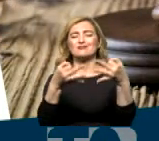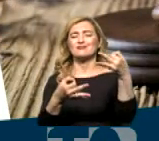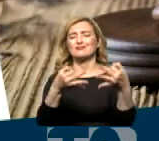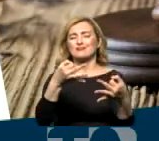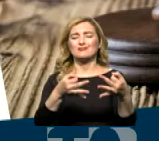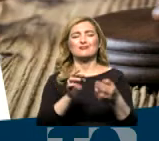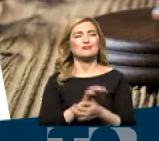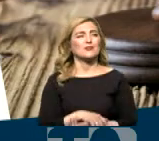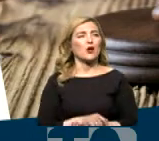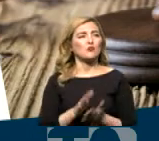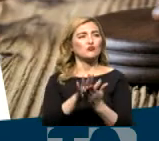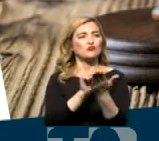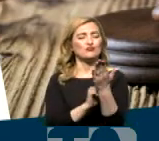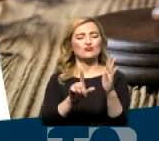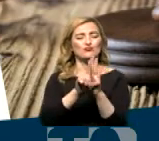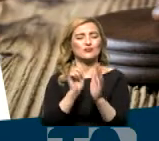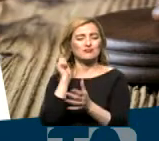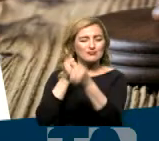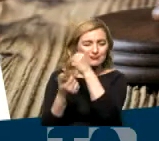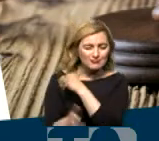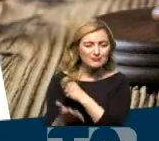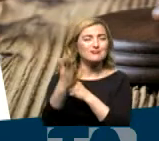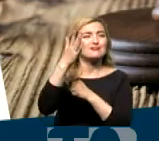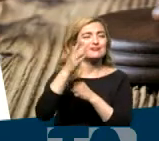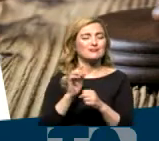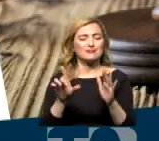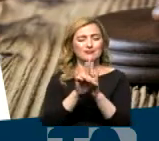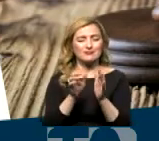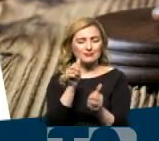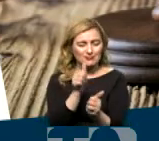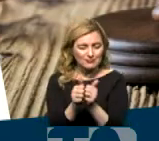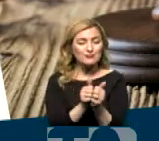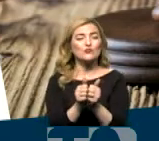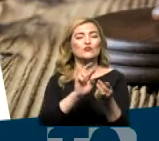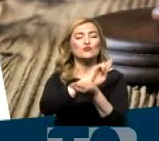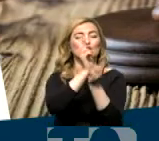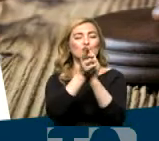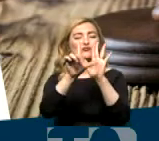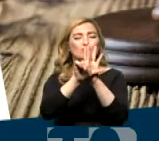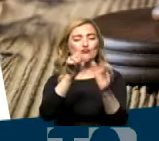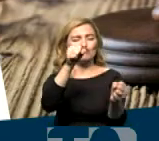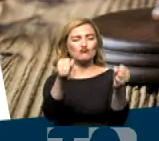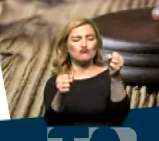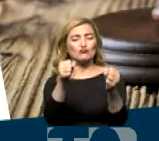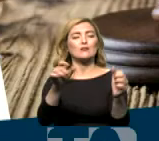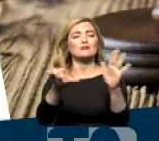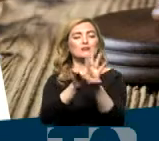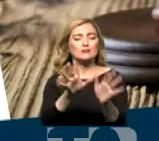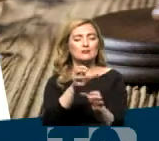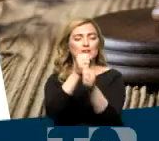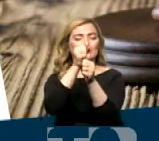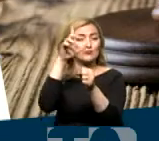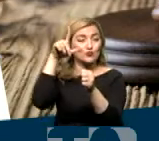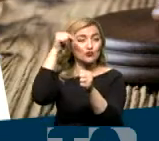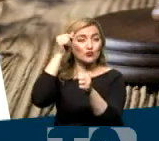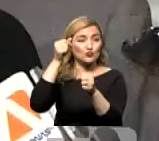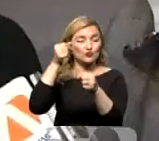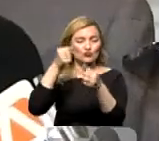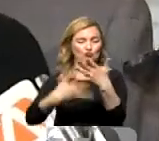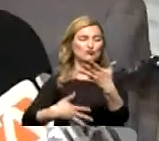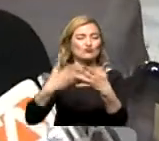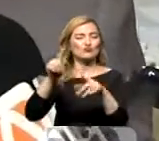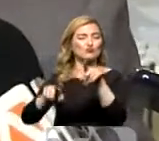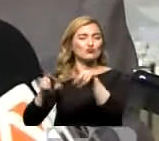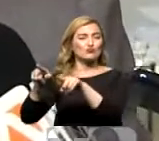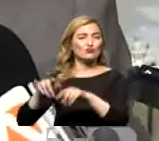el proyecto de ley de pesca, el proyecto de ley de deporte, las reformas a la ley de tránsito, el Código de Seguridad del Estado, entre otros.